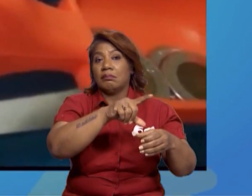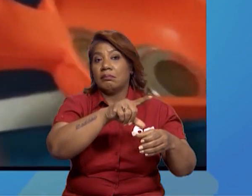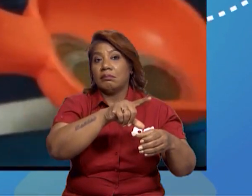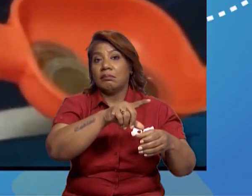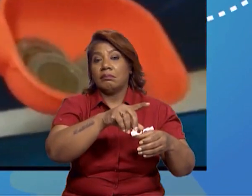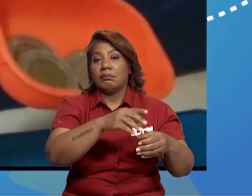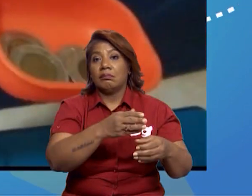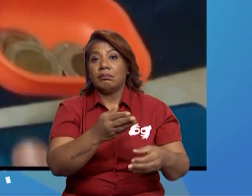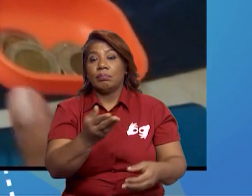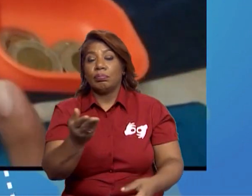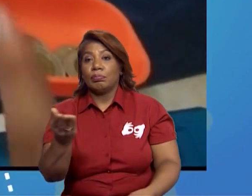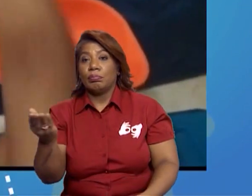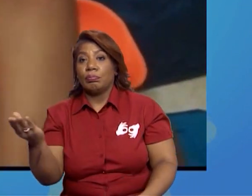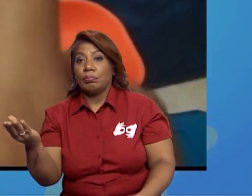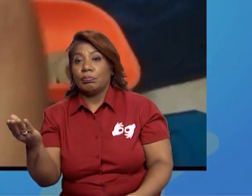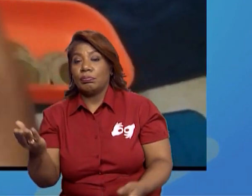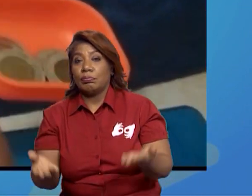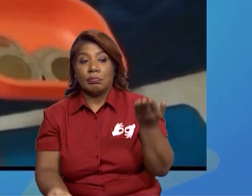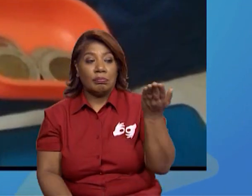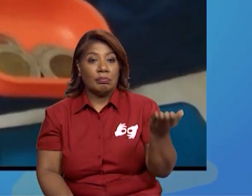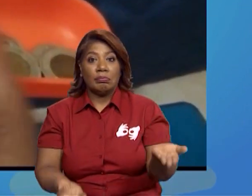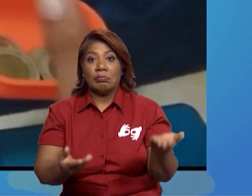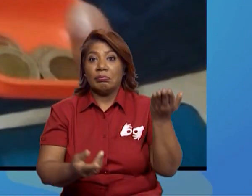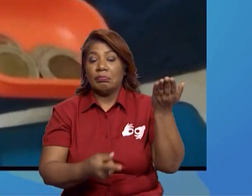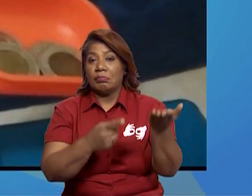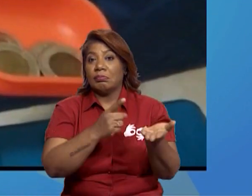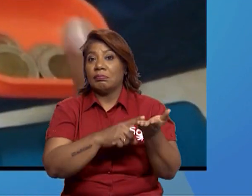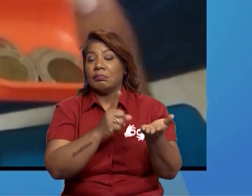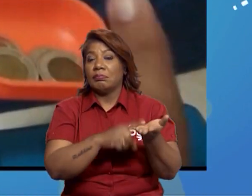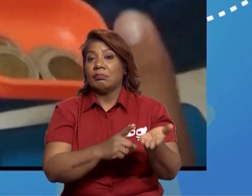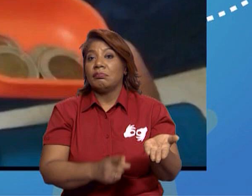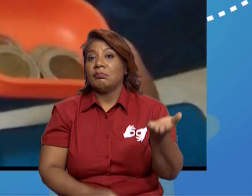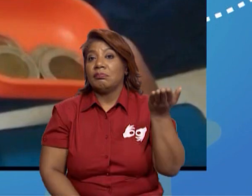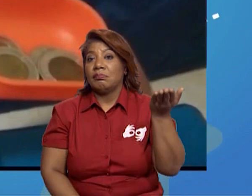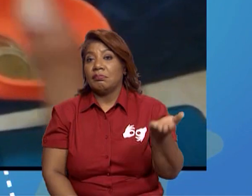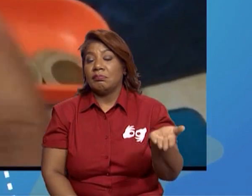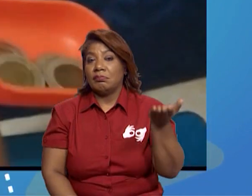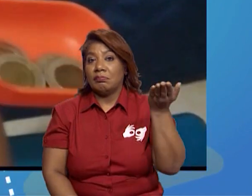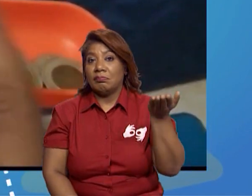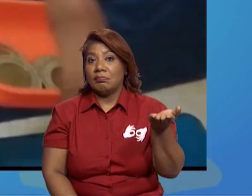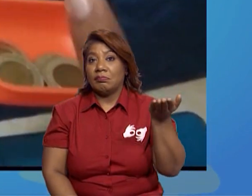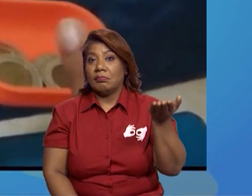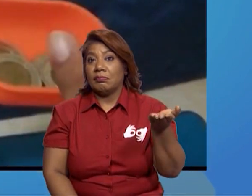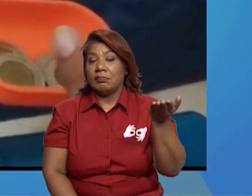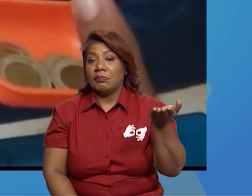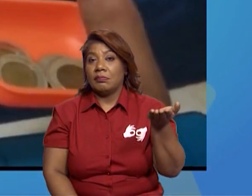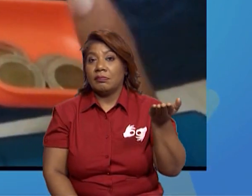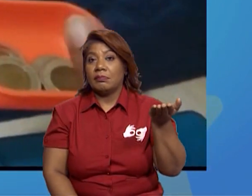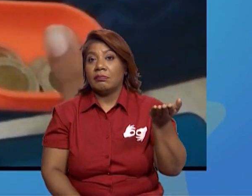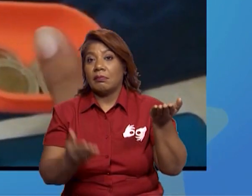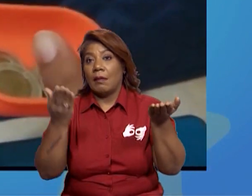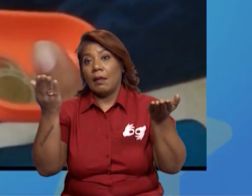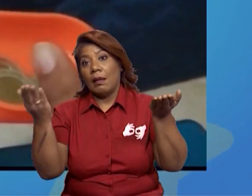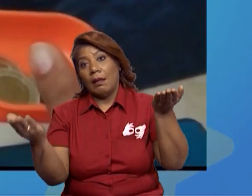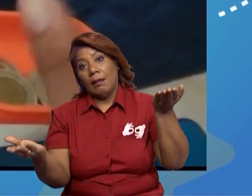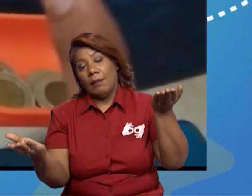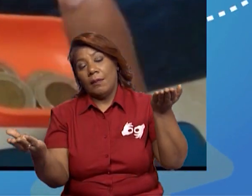agua, vemos que entonces nuestra balanza no está equilibrada. Tiene más peso